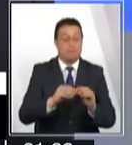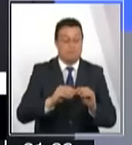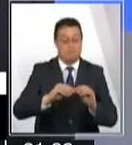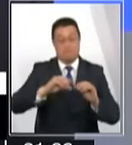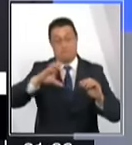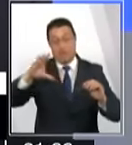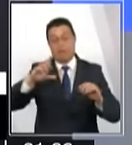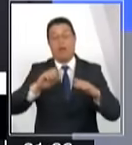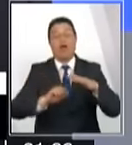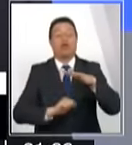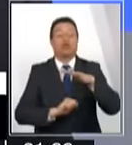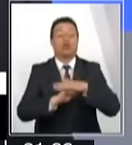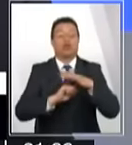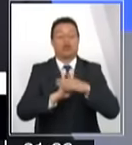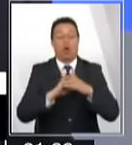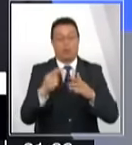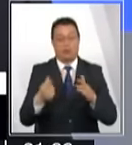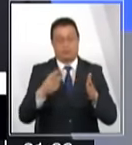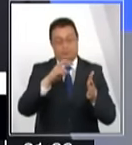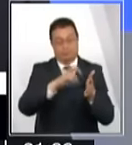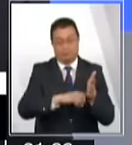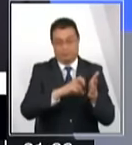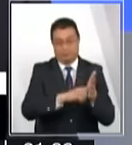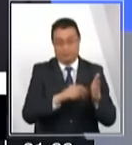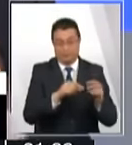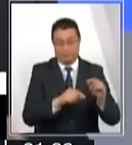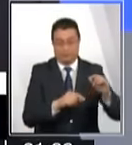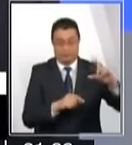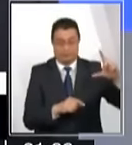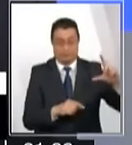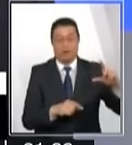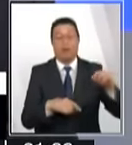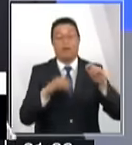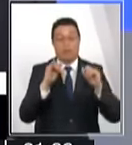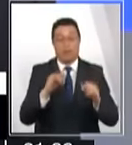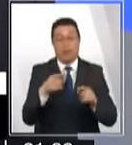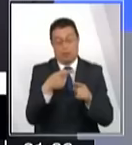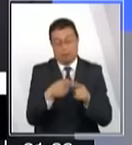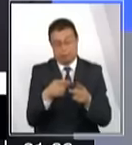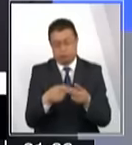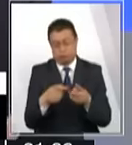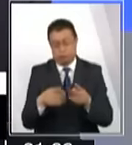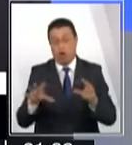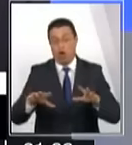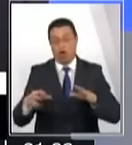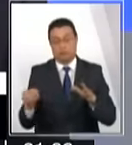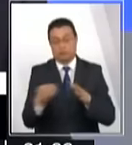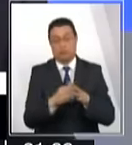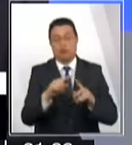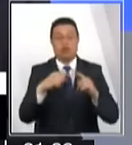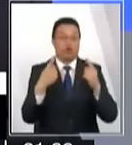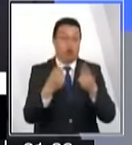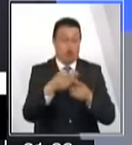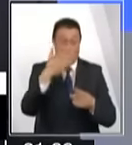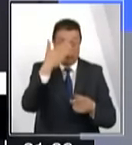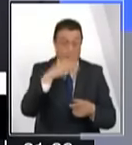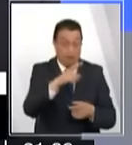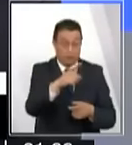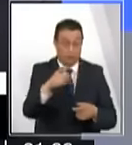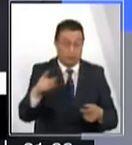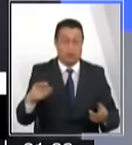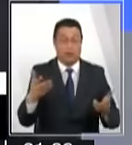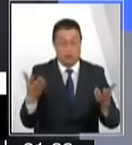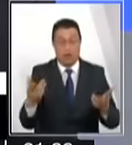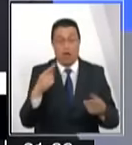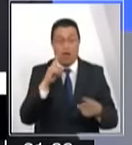tope imponible En consecuencia hay distintos factores y también por supuesto y todos lo sabe sabemos hay eh